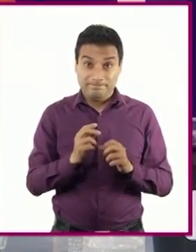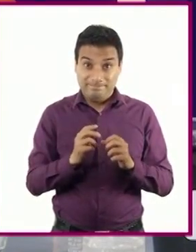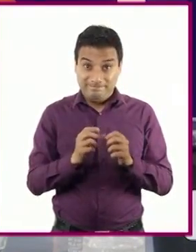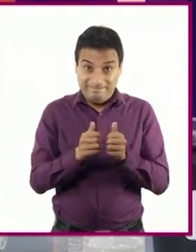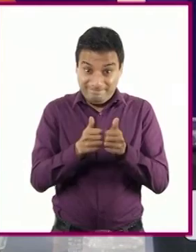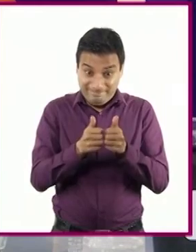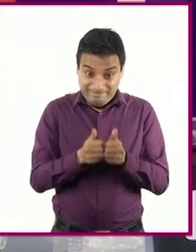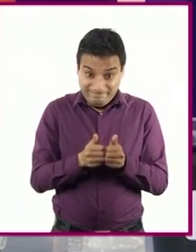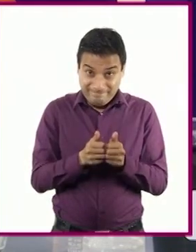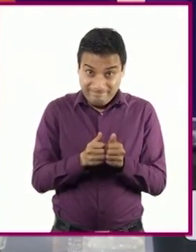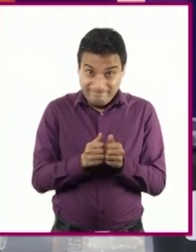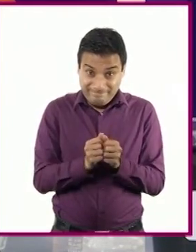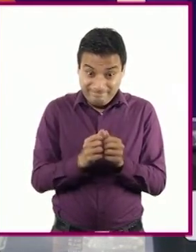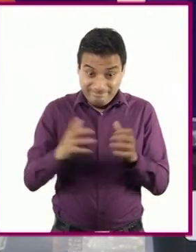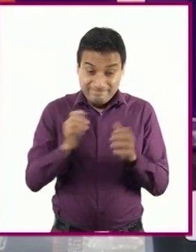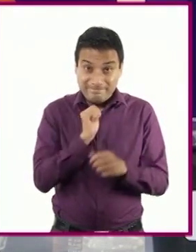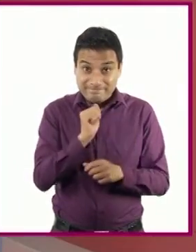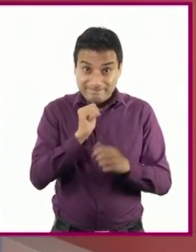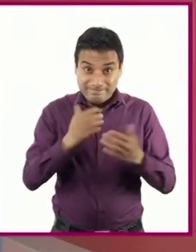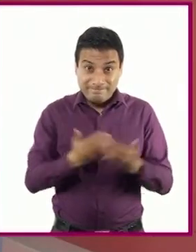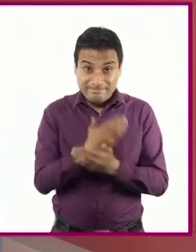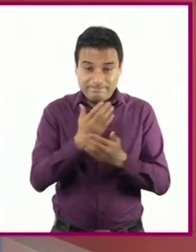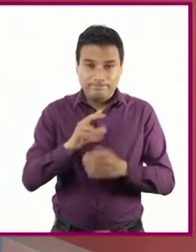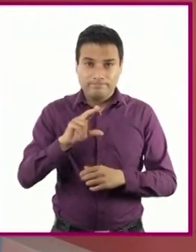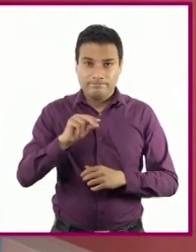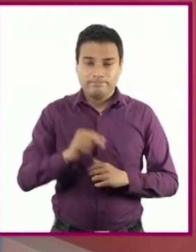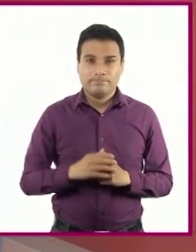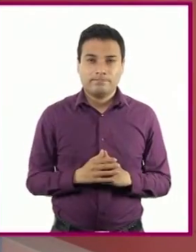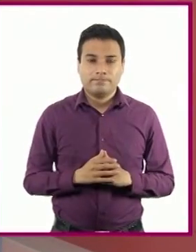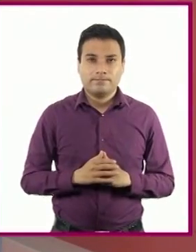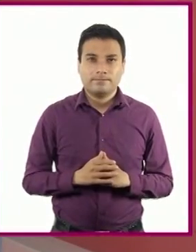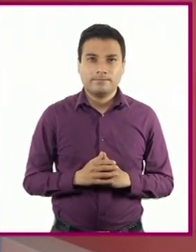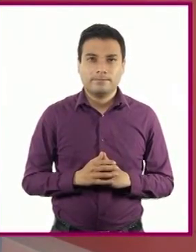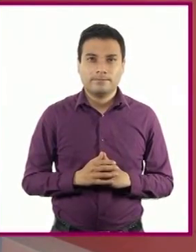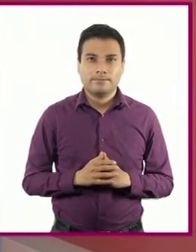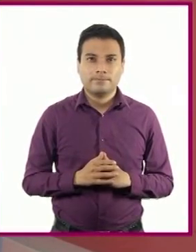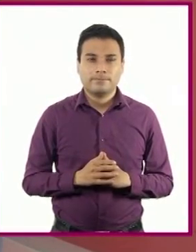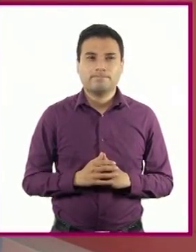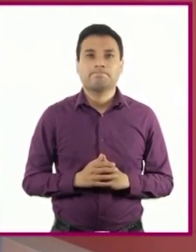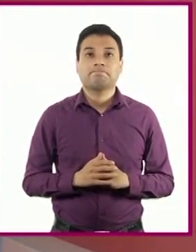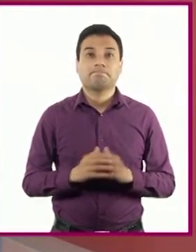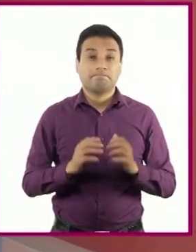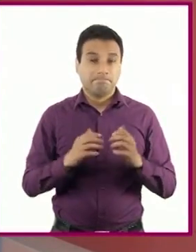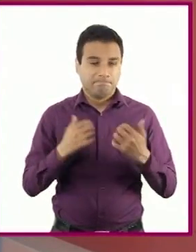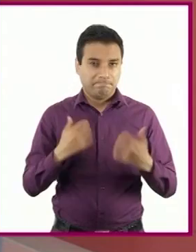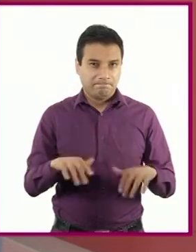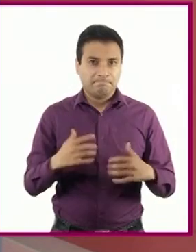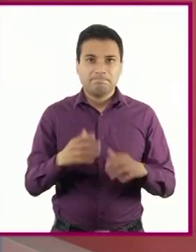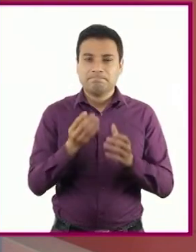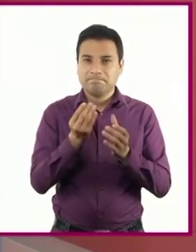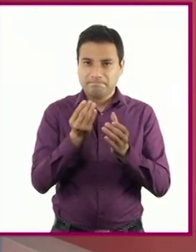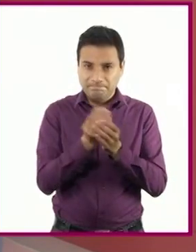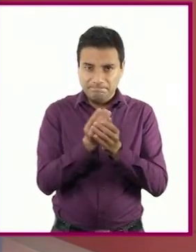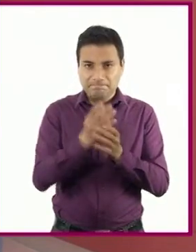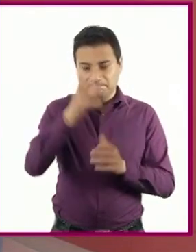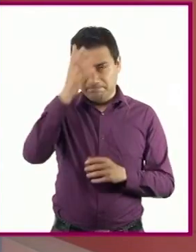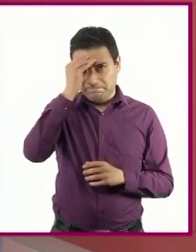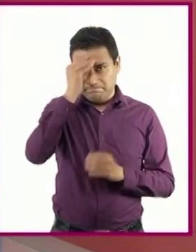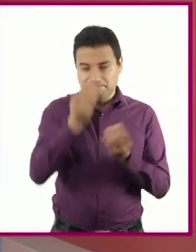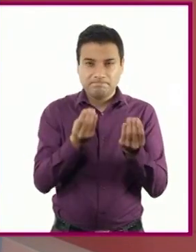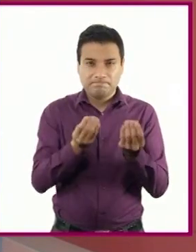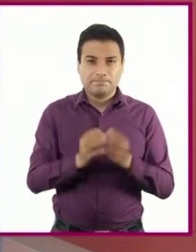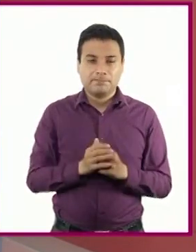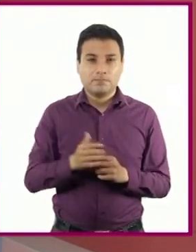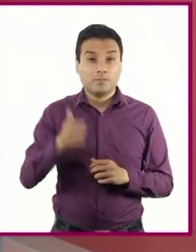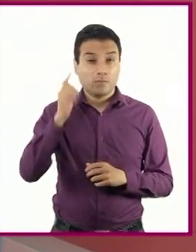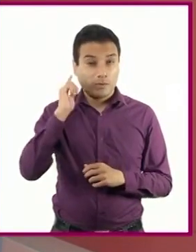crecimiento un rato, explicó. Maestro Raúl, hemos aprendido mucho en esta sesión. Sí. Esperemos que las alumnas